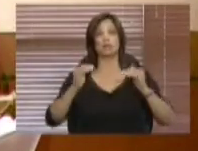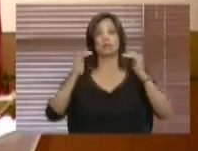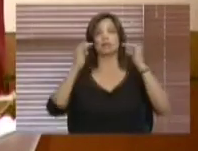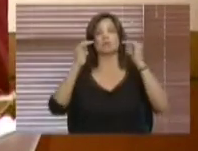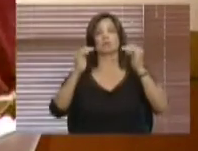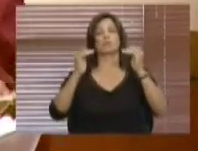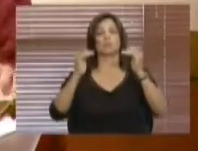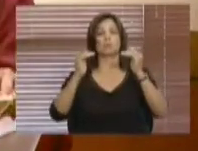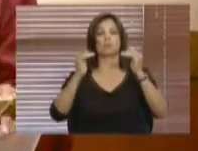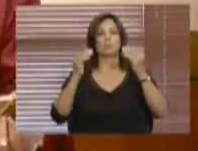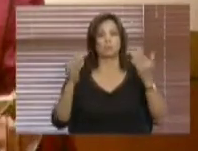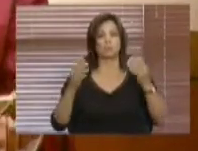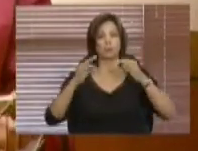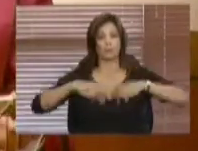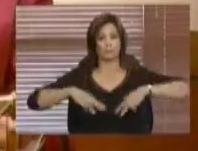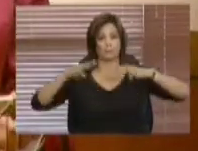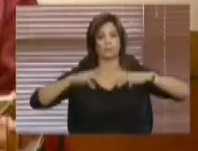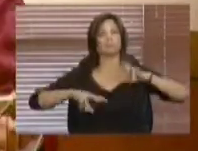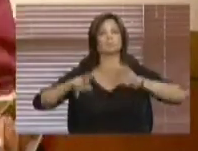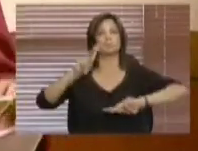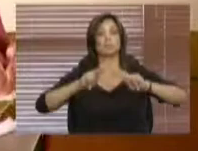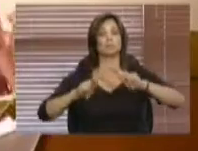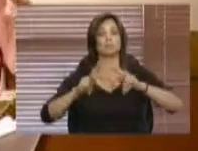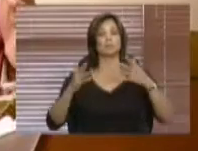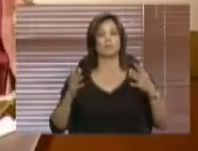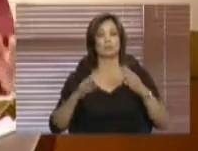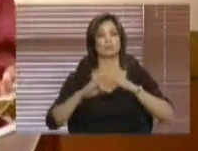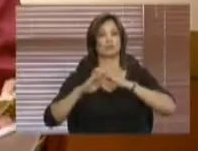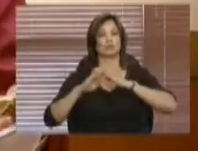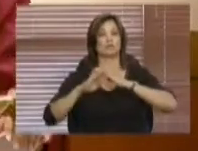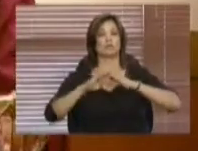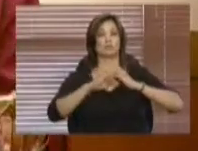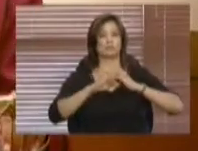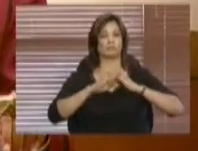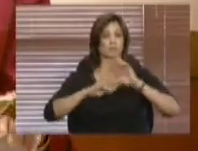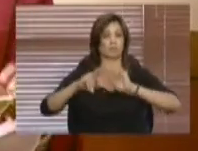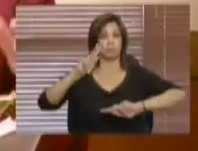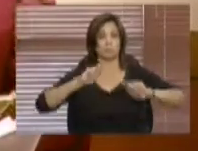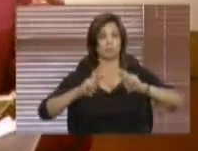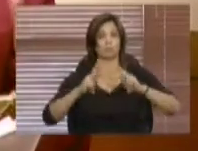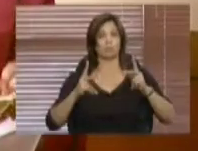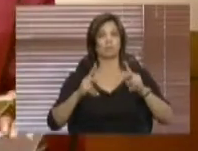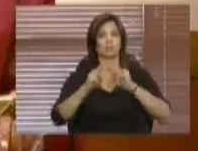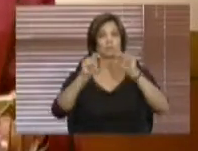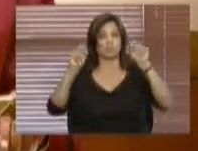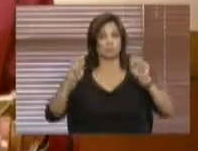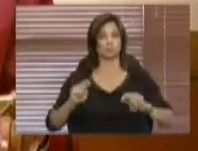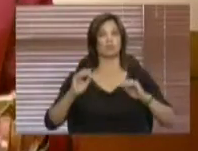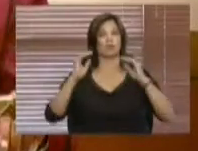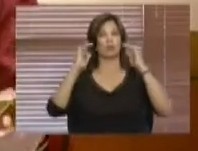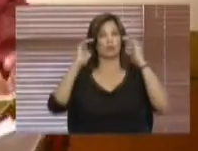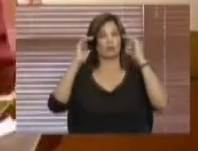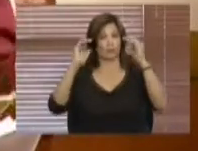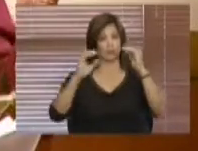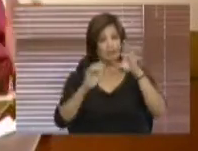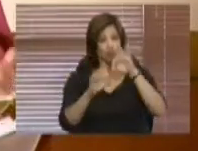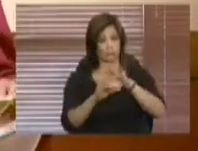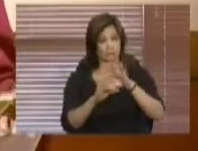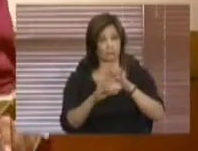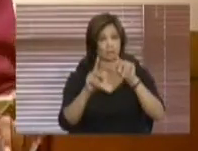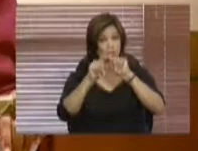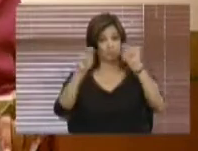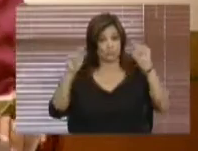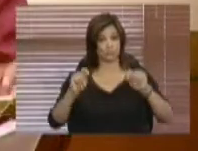Justicia, el Ministerio Público, la Defensoría Pública, el Tribunal Superior Electoral, el